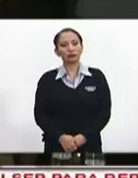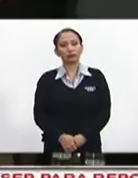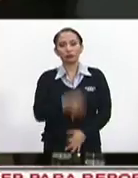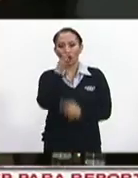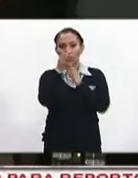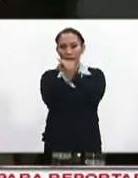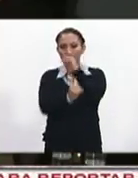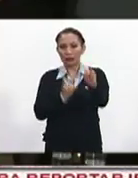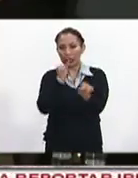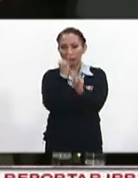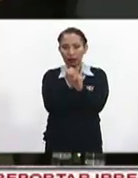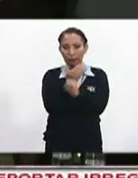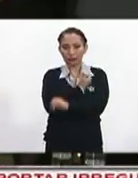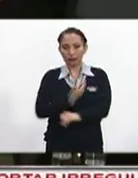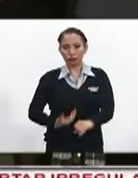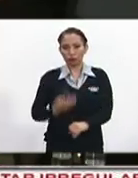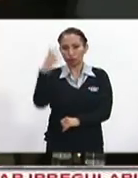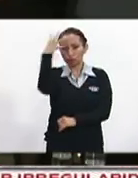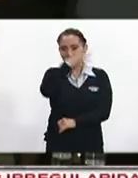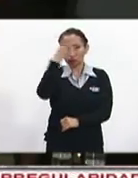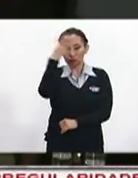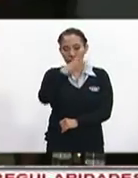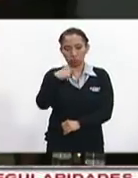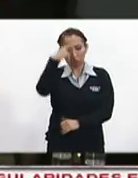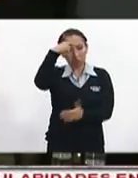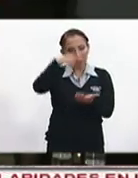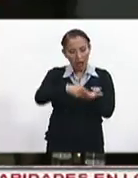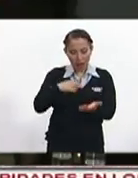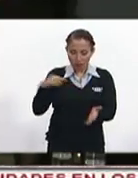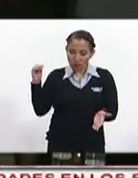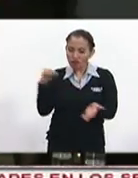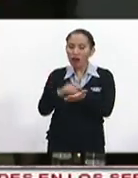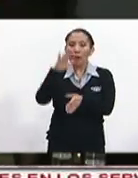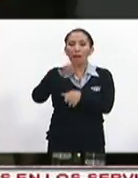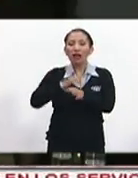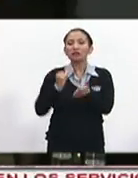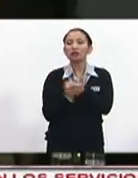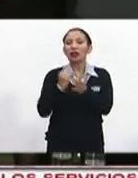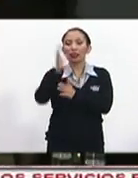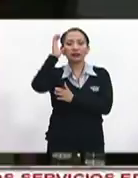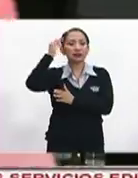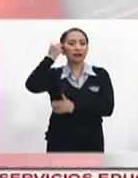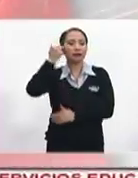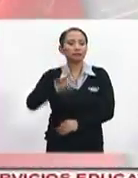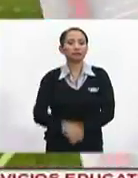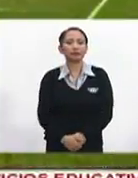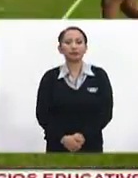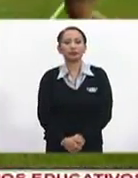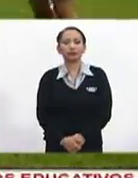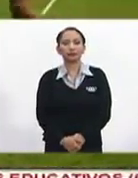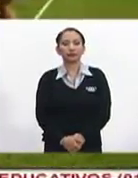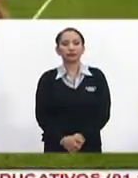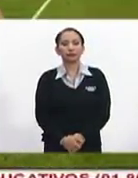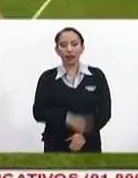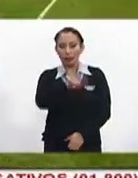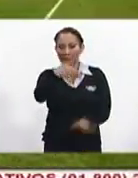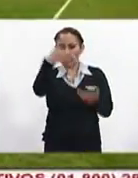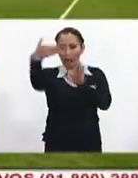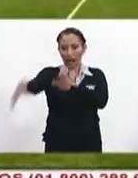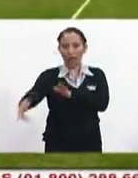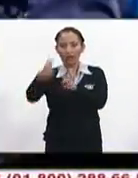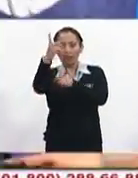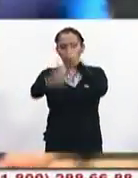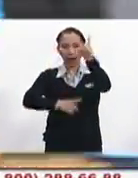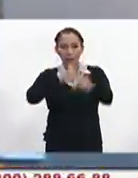En noticias internacionales, el presidente Donald Trump considera imponer nuevos aranceles a China. Y más adelante